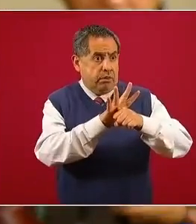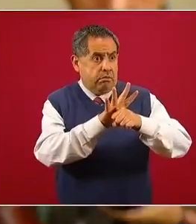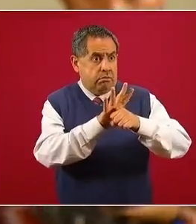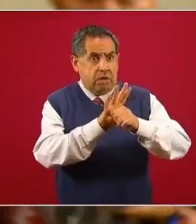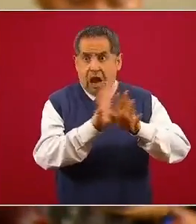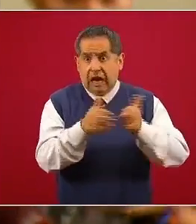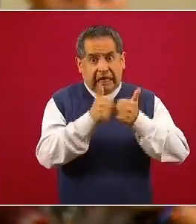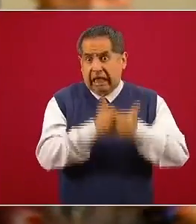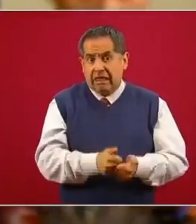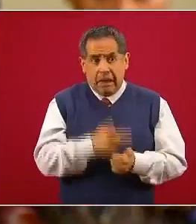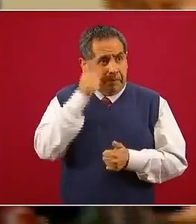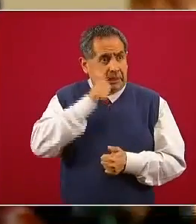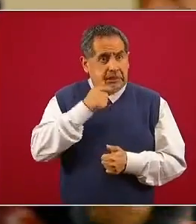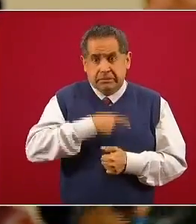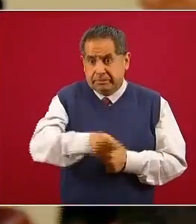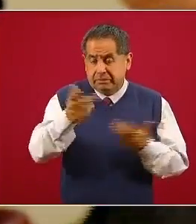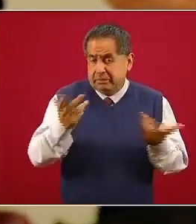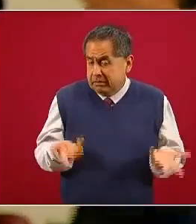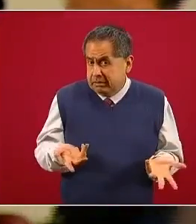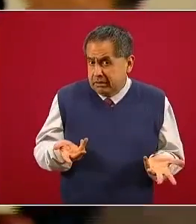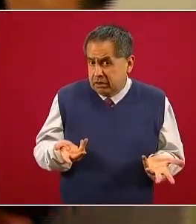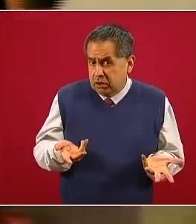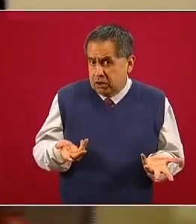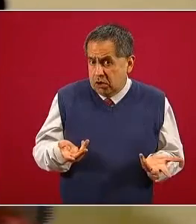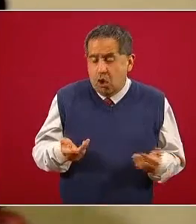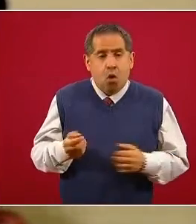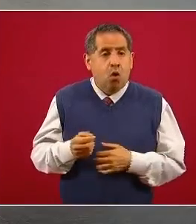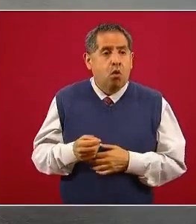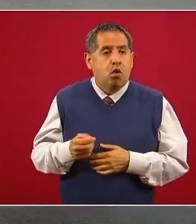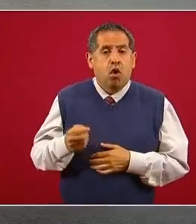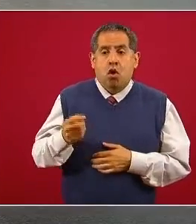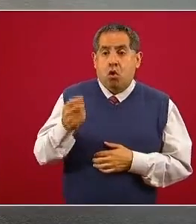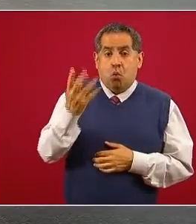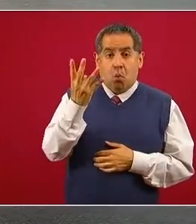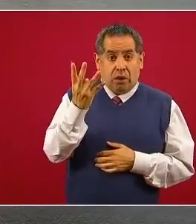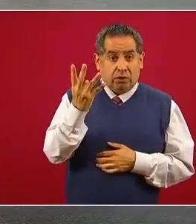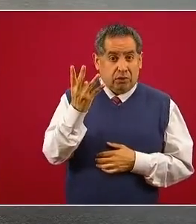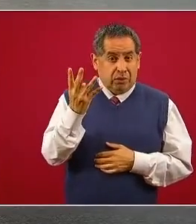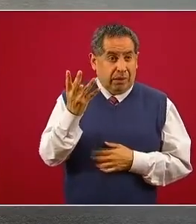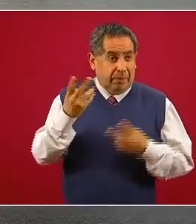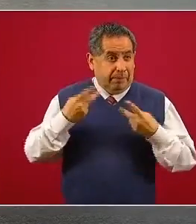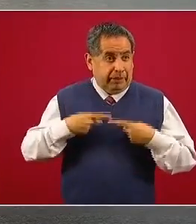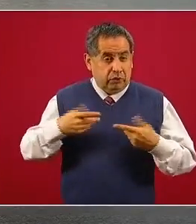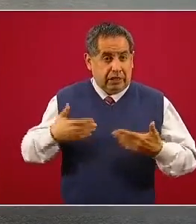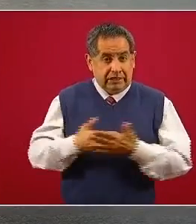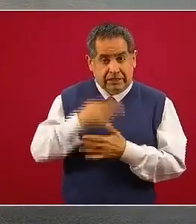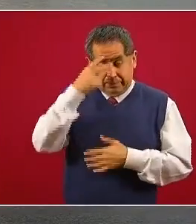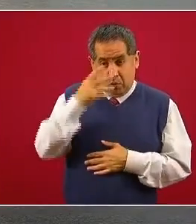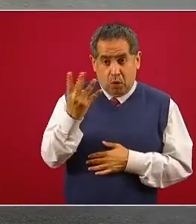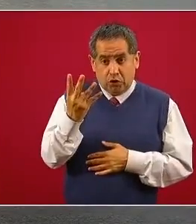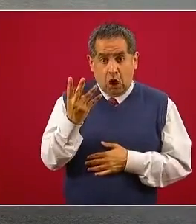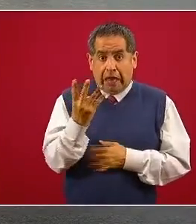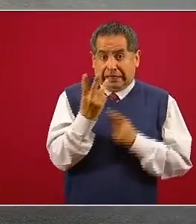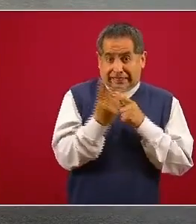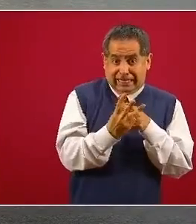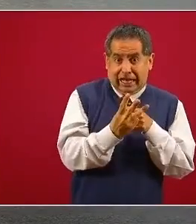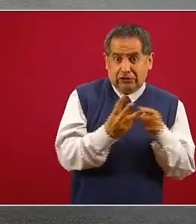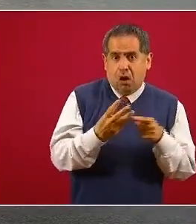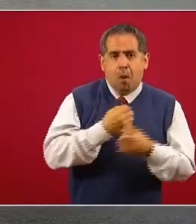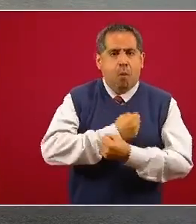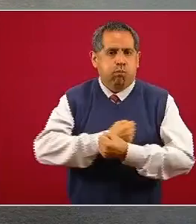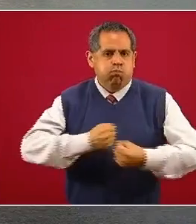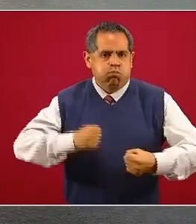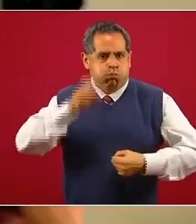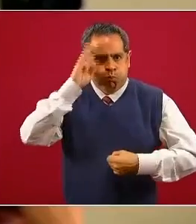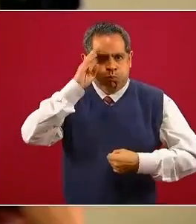quedarse. Hoy la población, 4 de cada 3 mexicanos son obesos, consecuencia de la comida chatarra, la